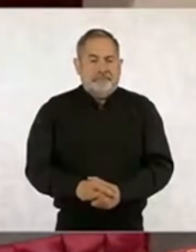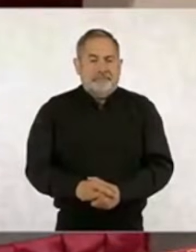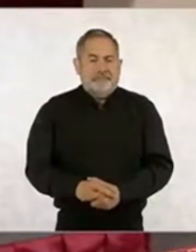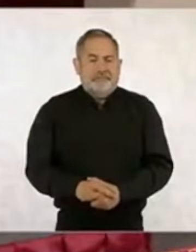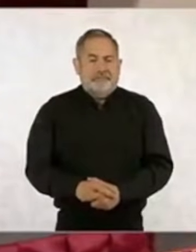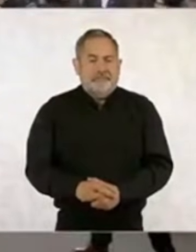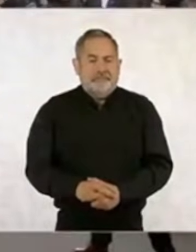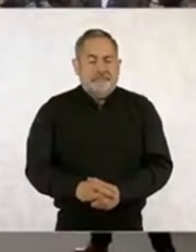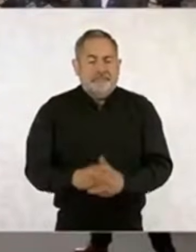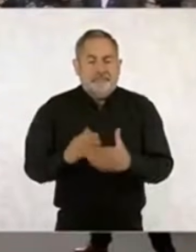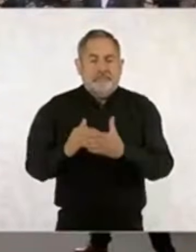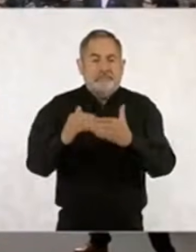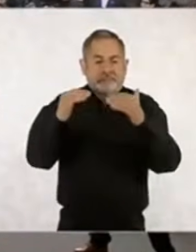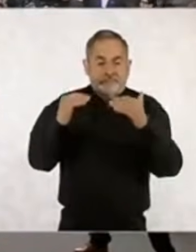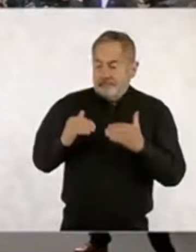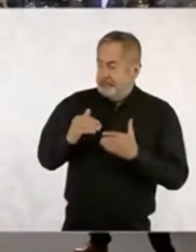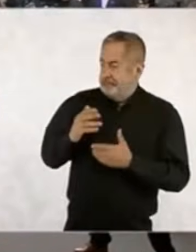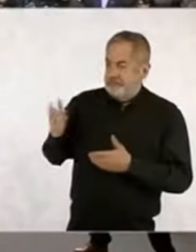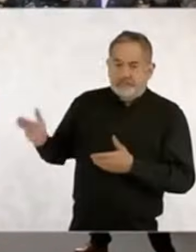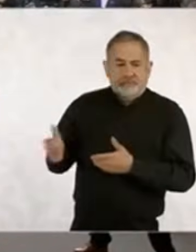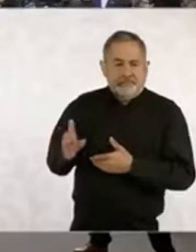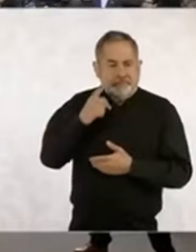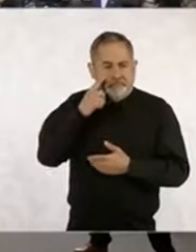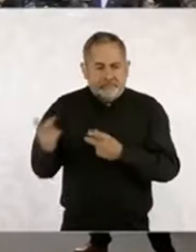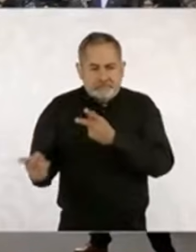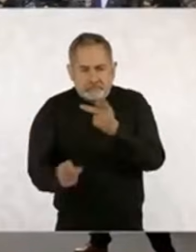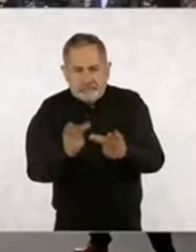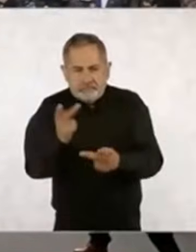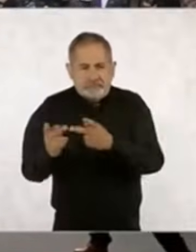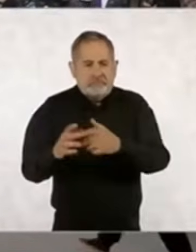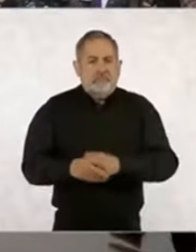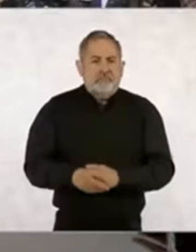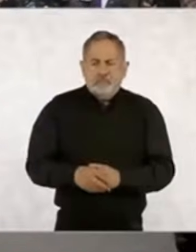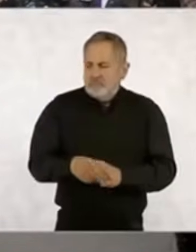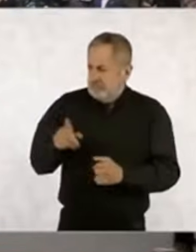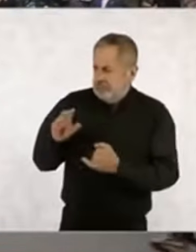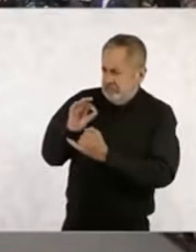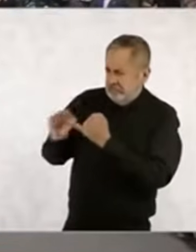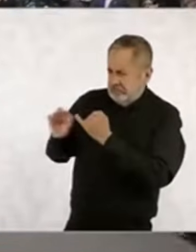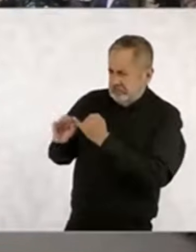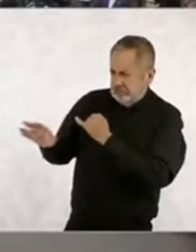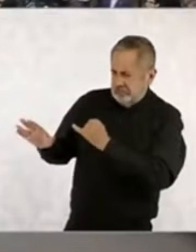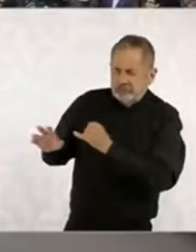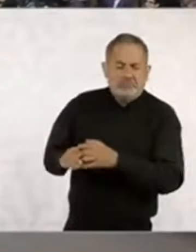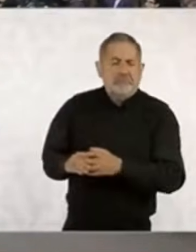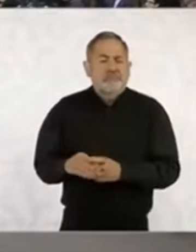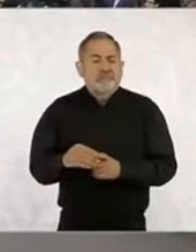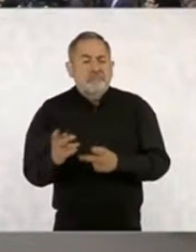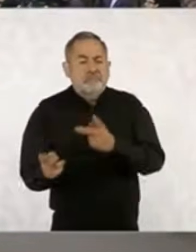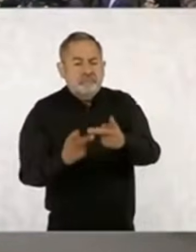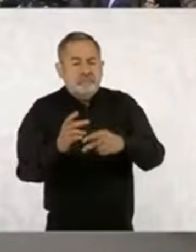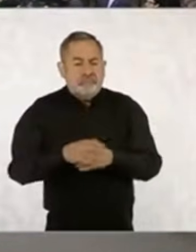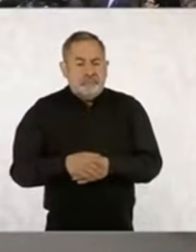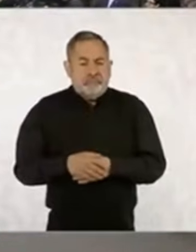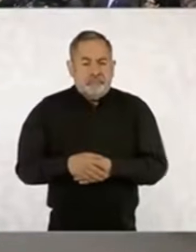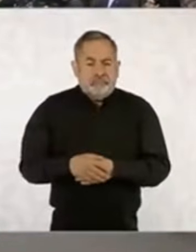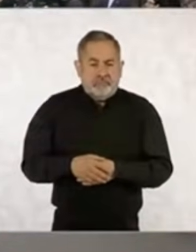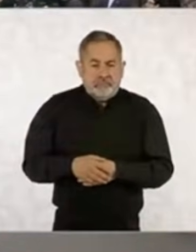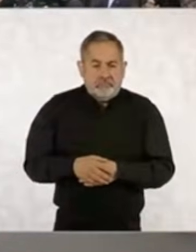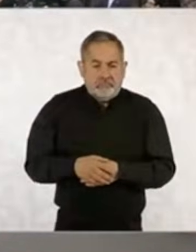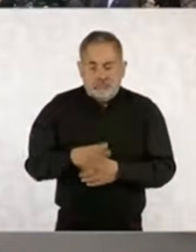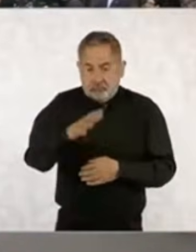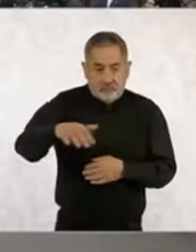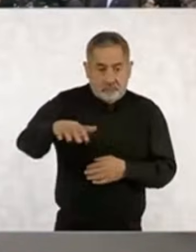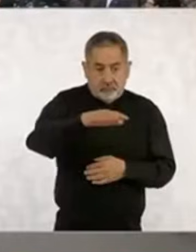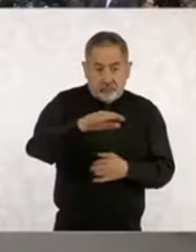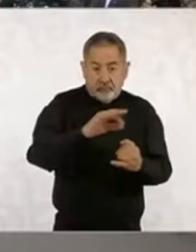Bueno, pues ahora sí pasamos a las preguntas. Al final, si quieres, hacemos la fila. Invitamos a todos al final para que nos